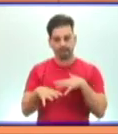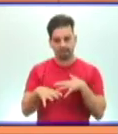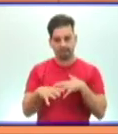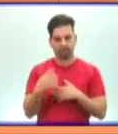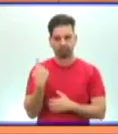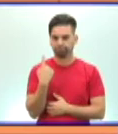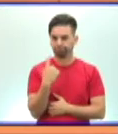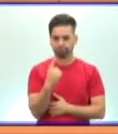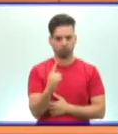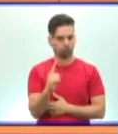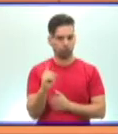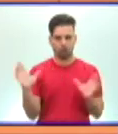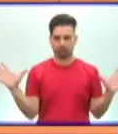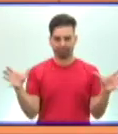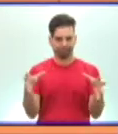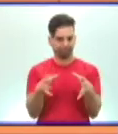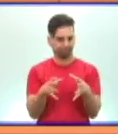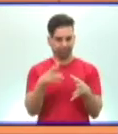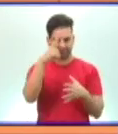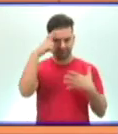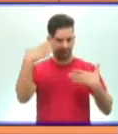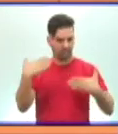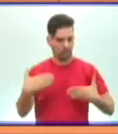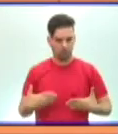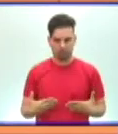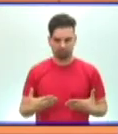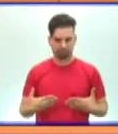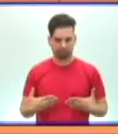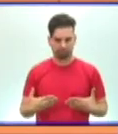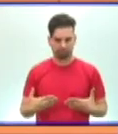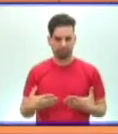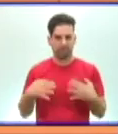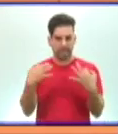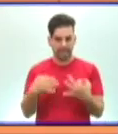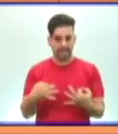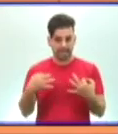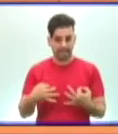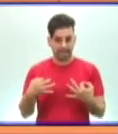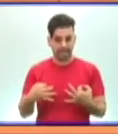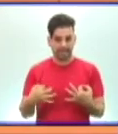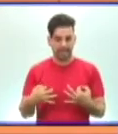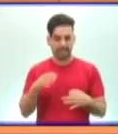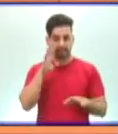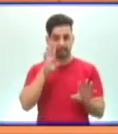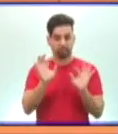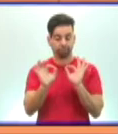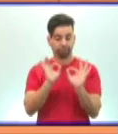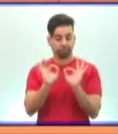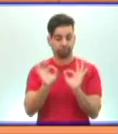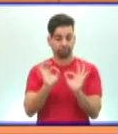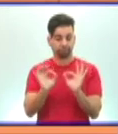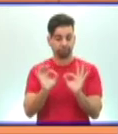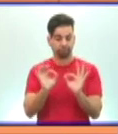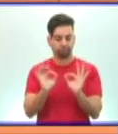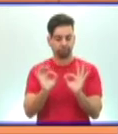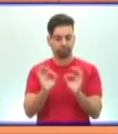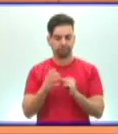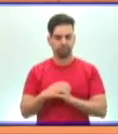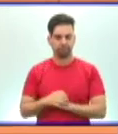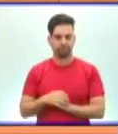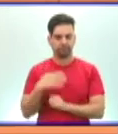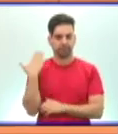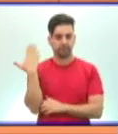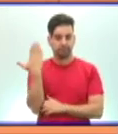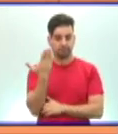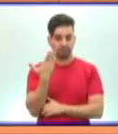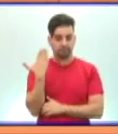sola salud y que la solución es conservar el equilibrio y la salud de nuestro planeta. No es posible tener una